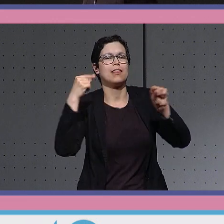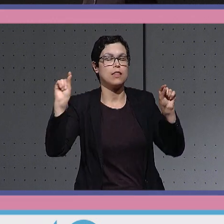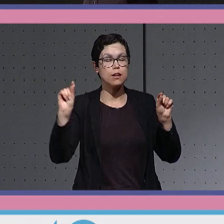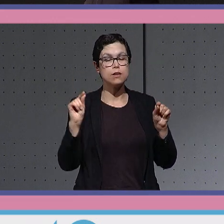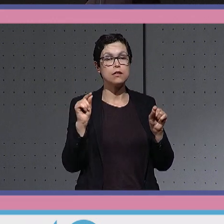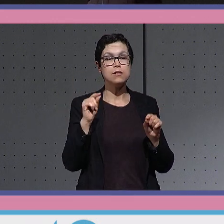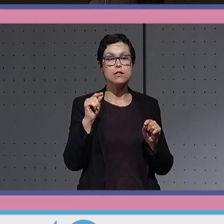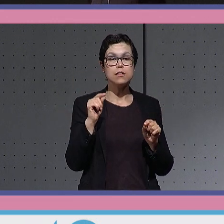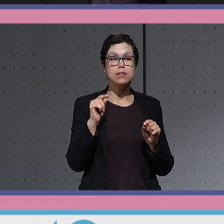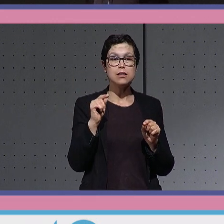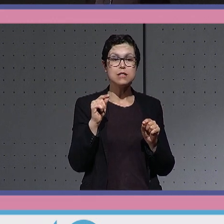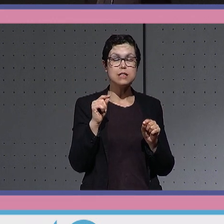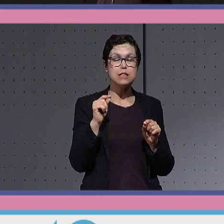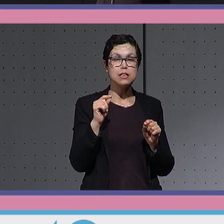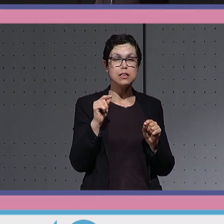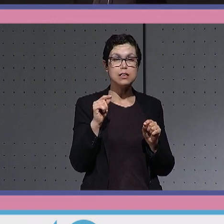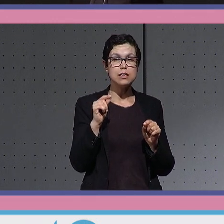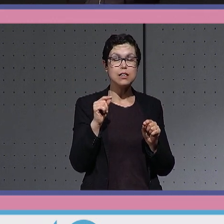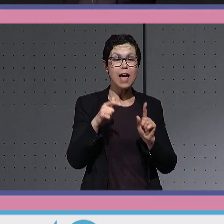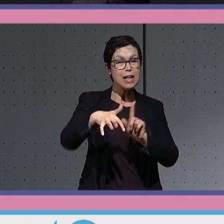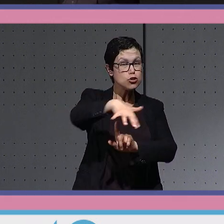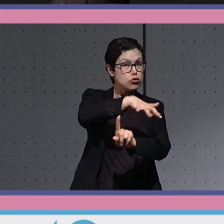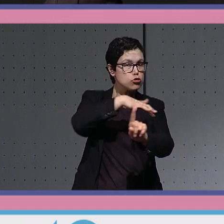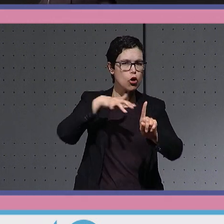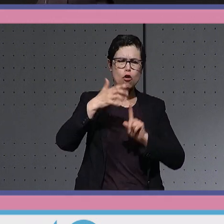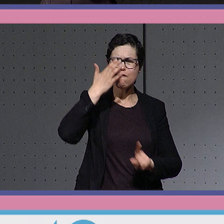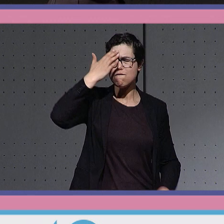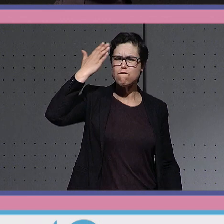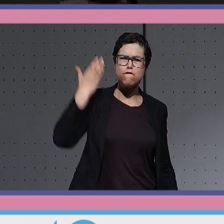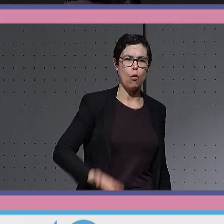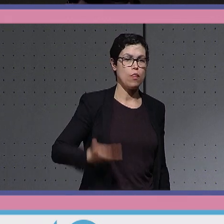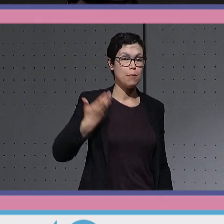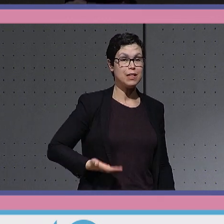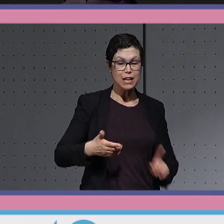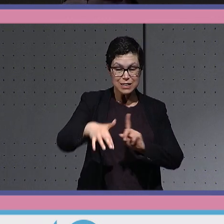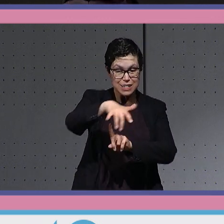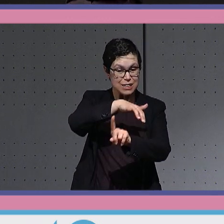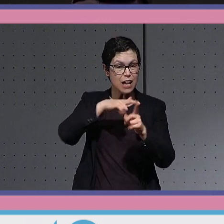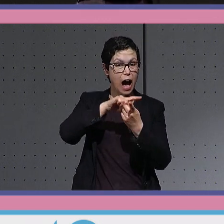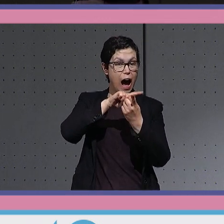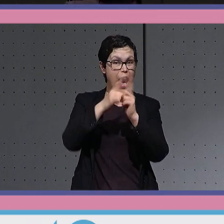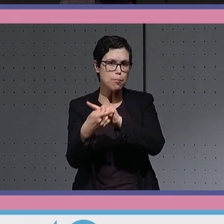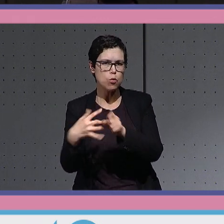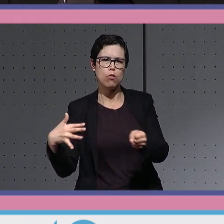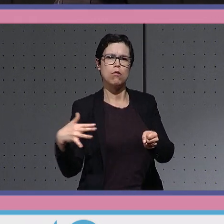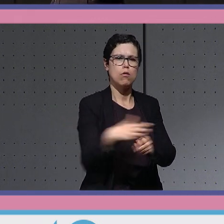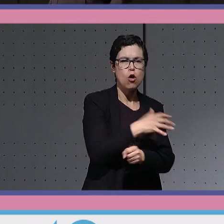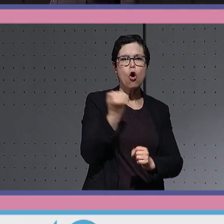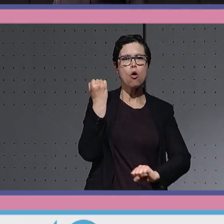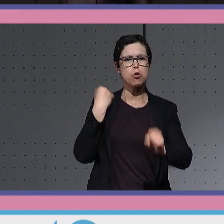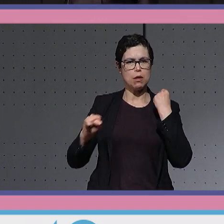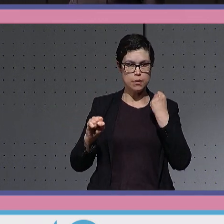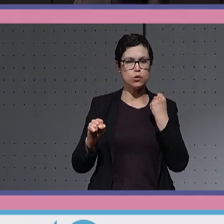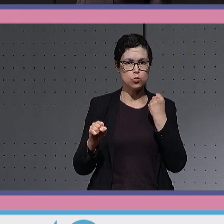siempre hay que tener en cuenta que el entorno es fundamental y que a veces los cambios en el entorno son los que modifican el comportamiento.